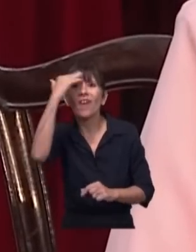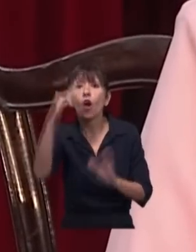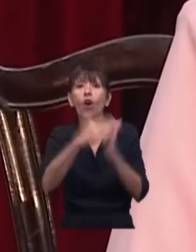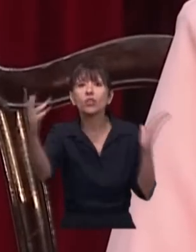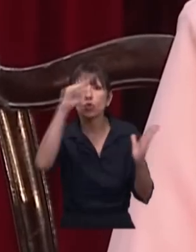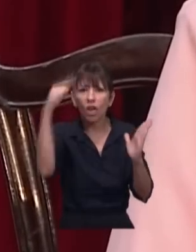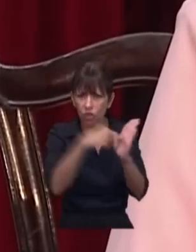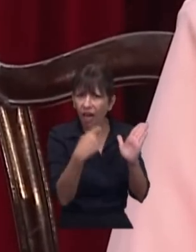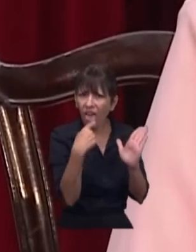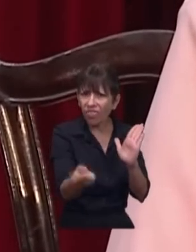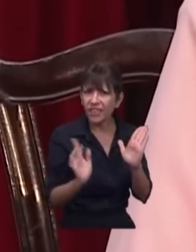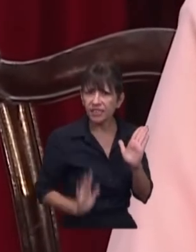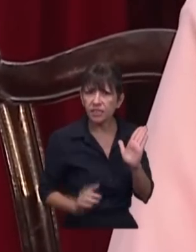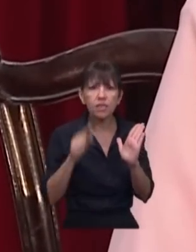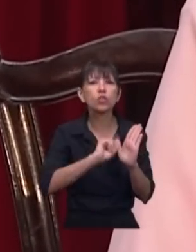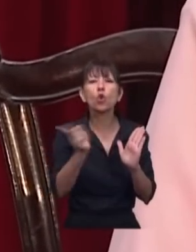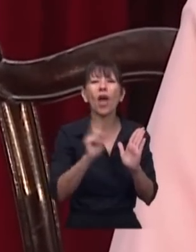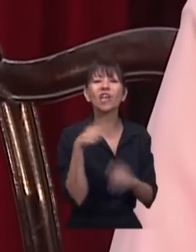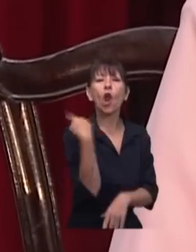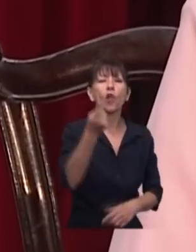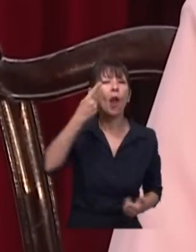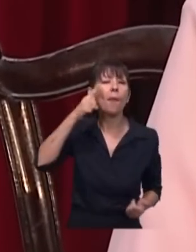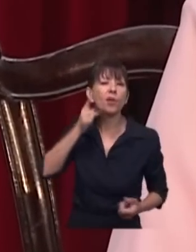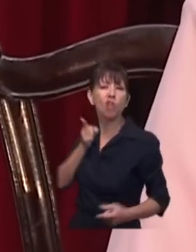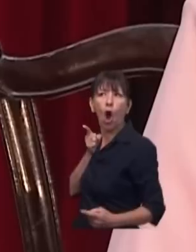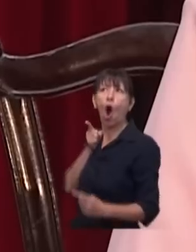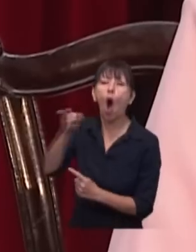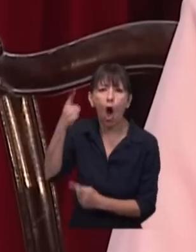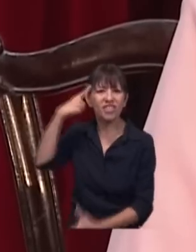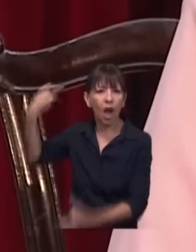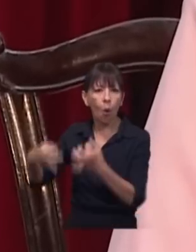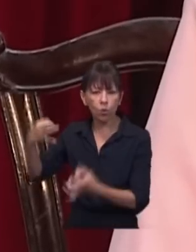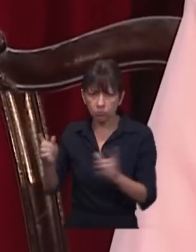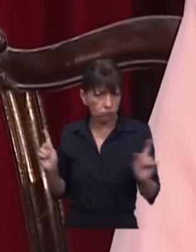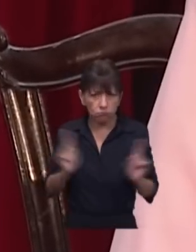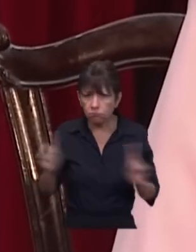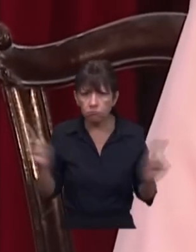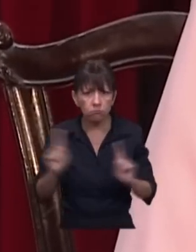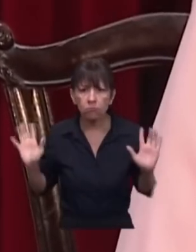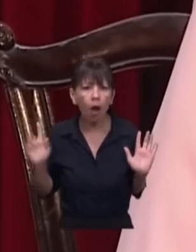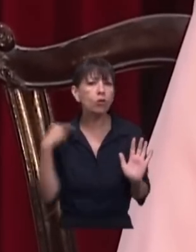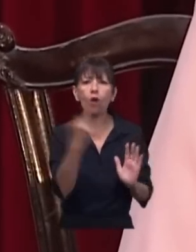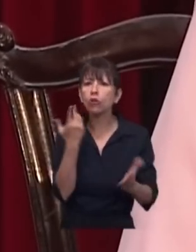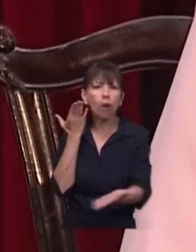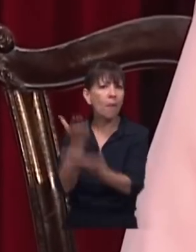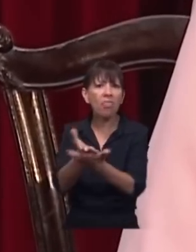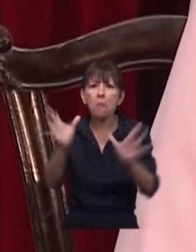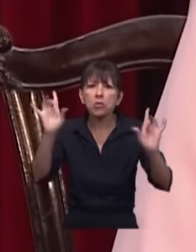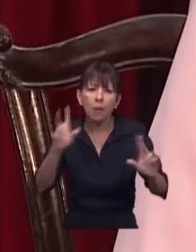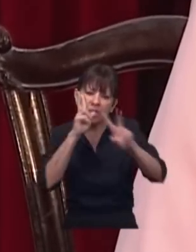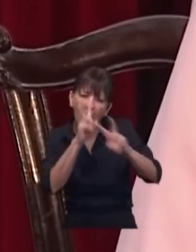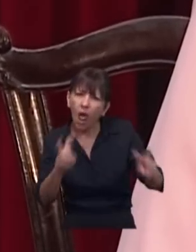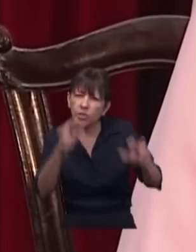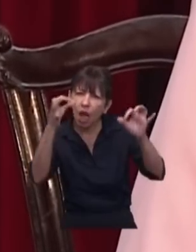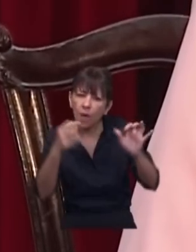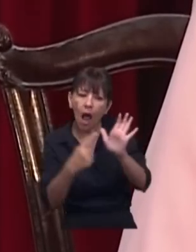No hay ningún ataque ni embestida contra la justicia. Se solicita que se revise con todas las garantías